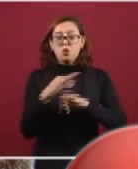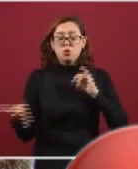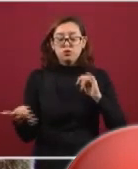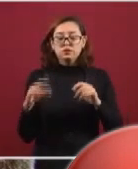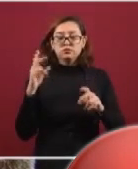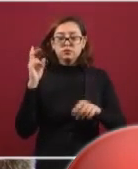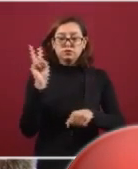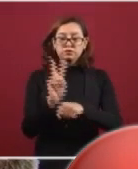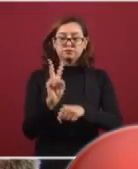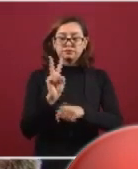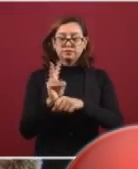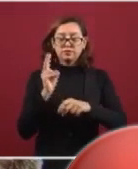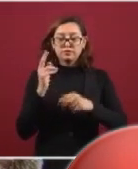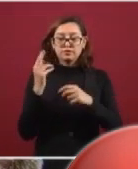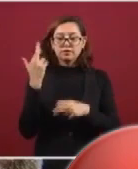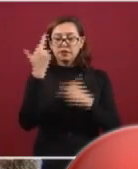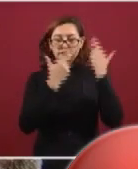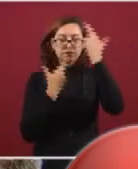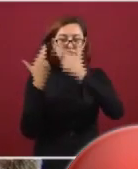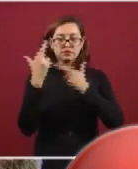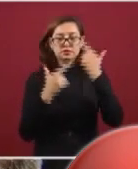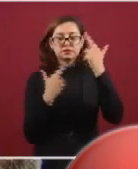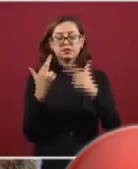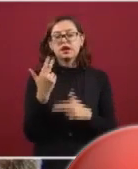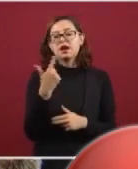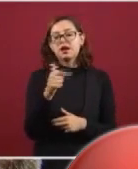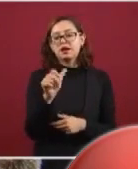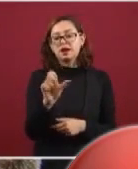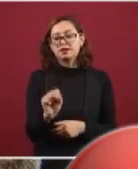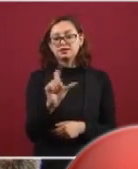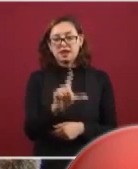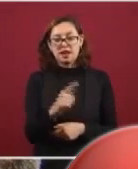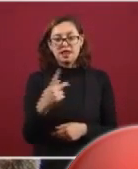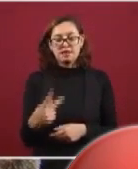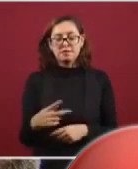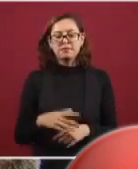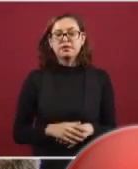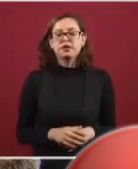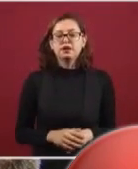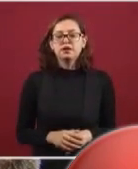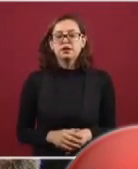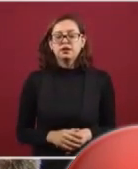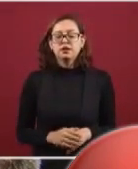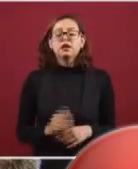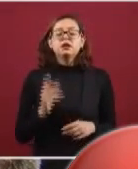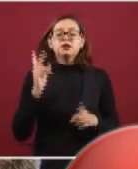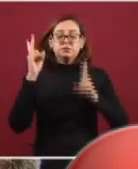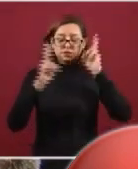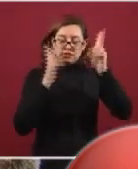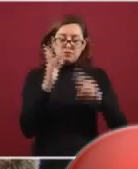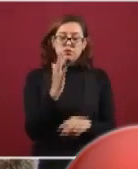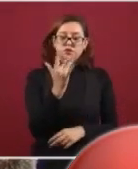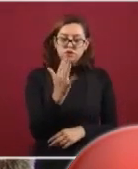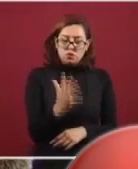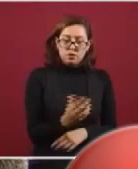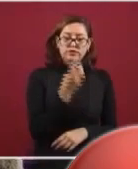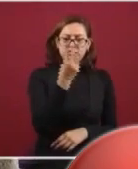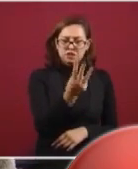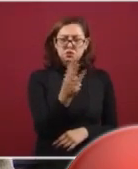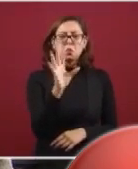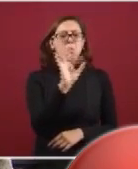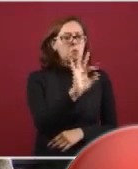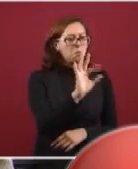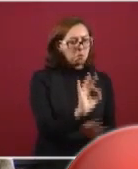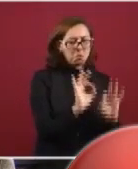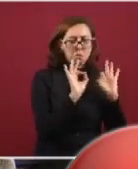LP, vamos rápidamente a presentarles que se hicieron 53 verificaciones, 40 salieron bien,